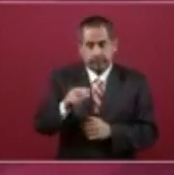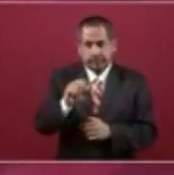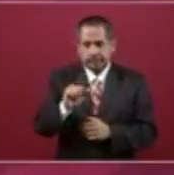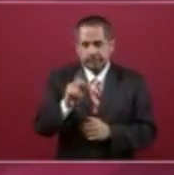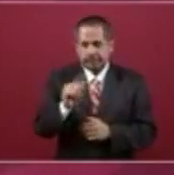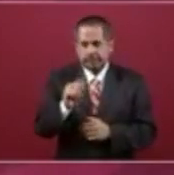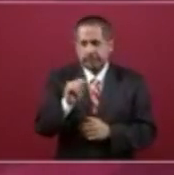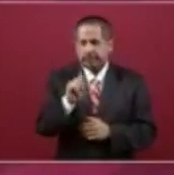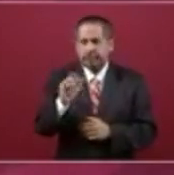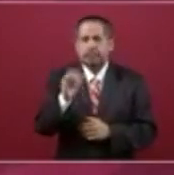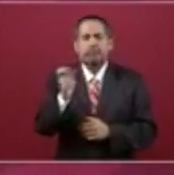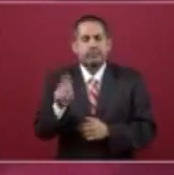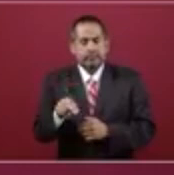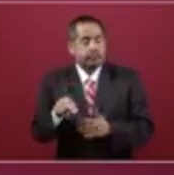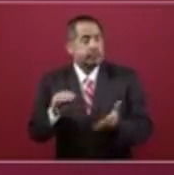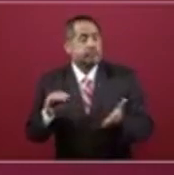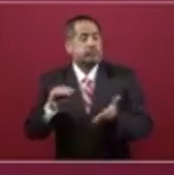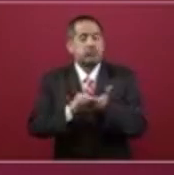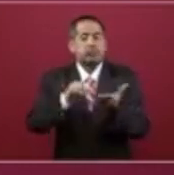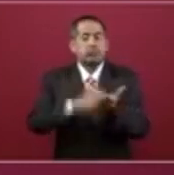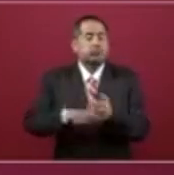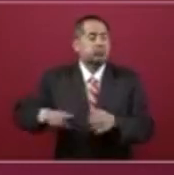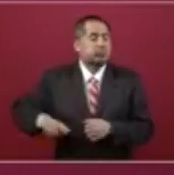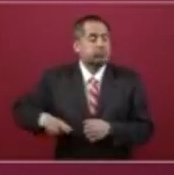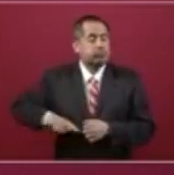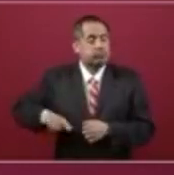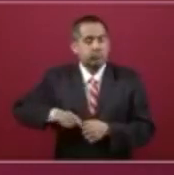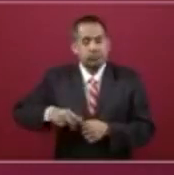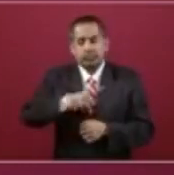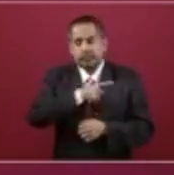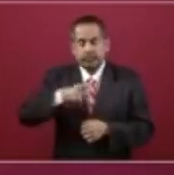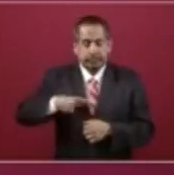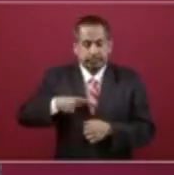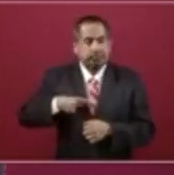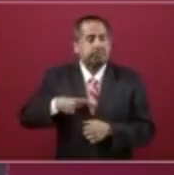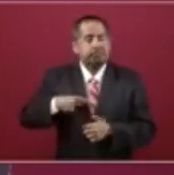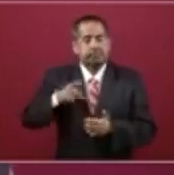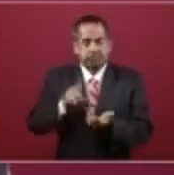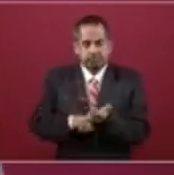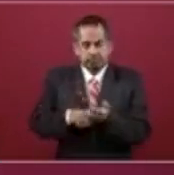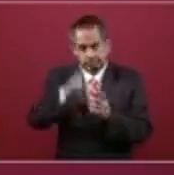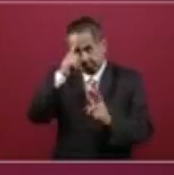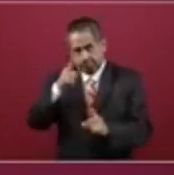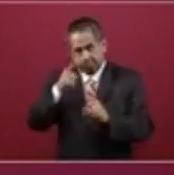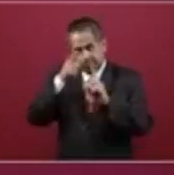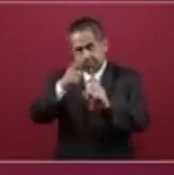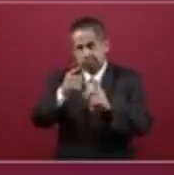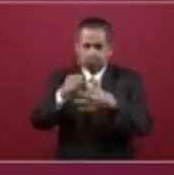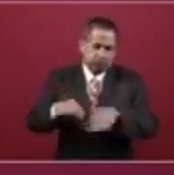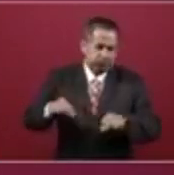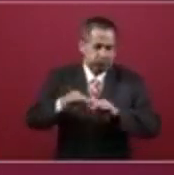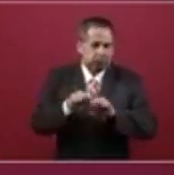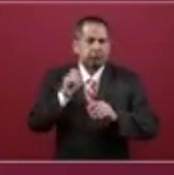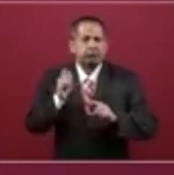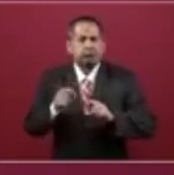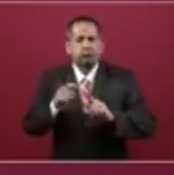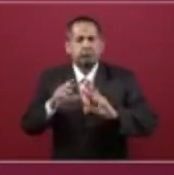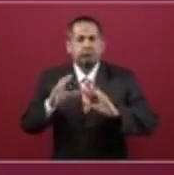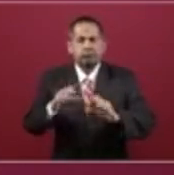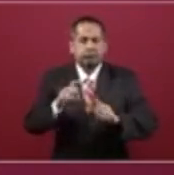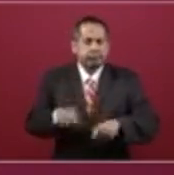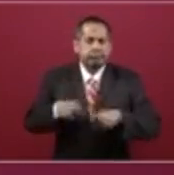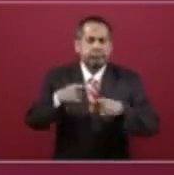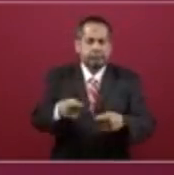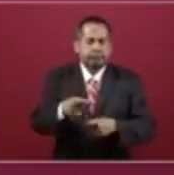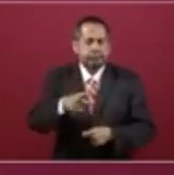establecía que el gobierno debía tener como propósito fundamental garantizar